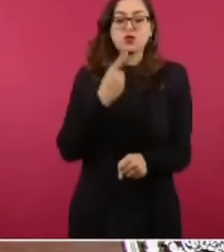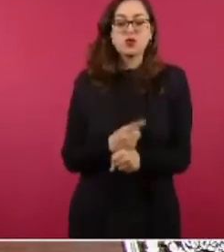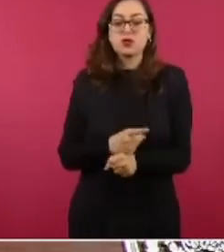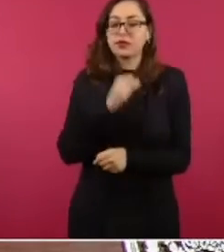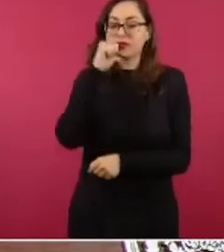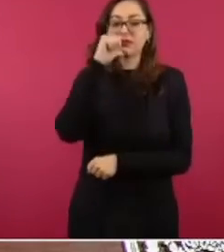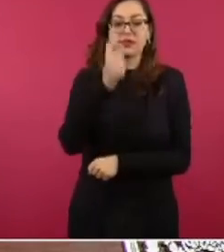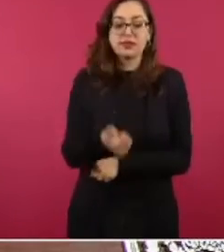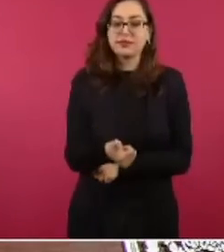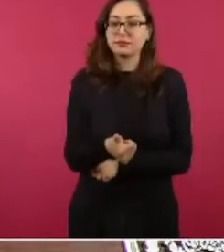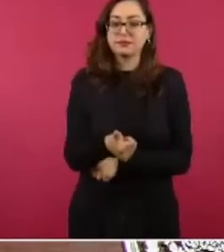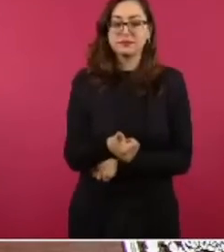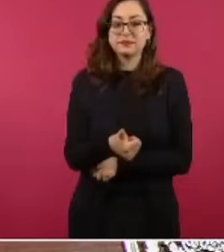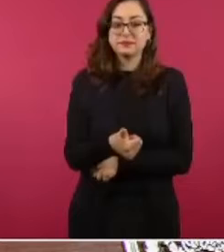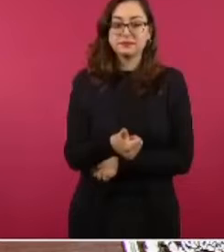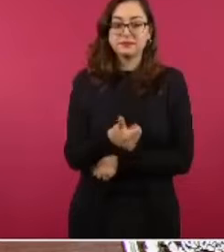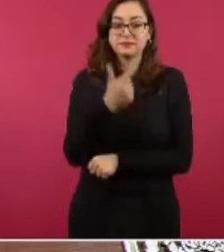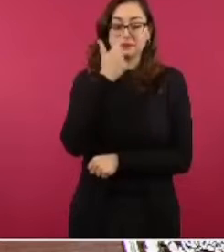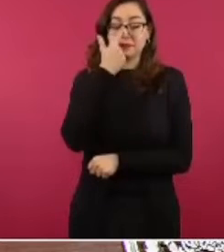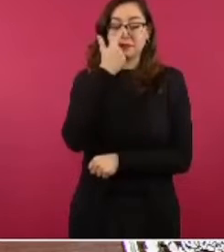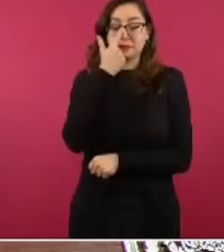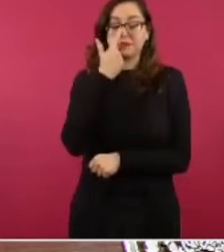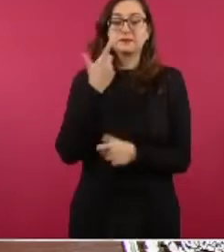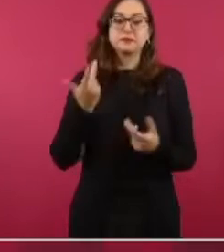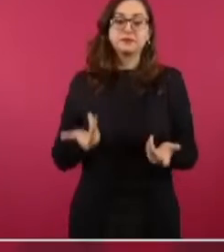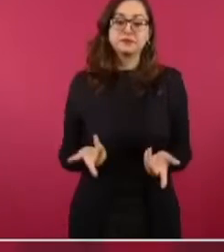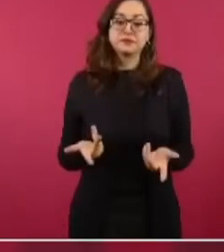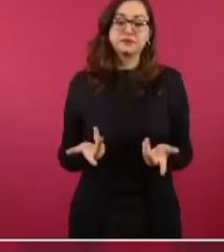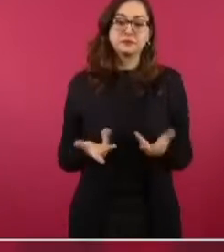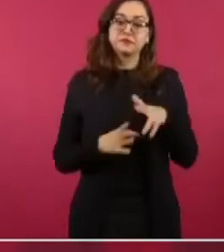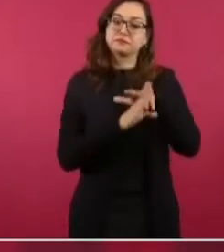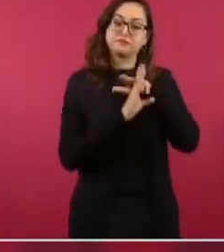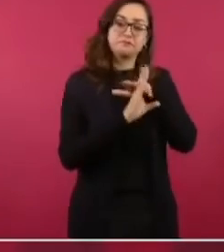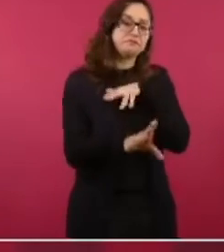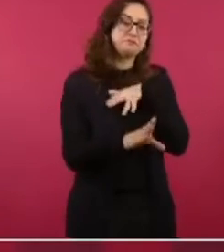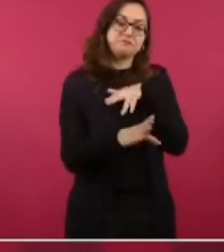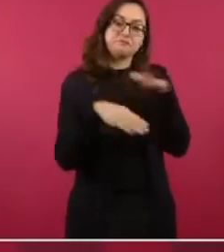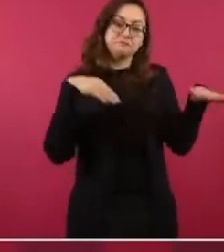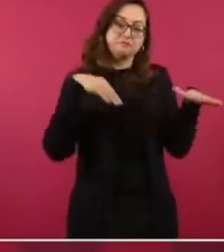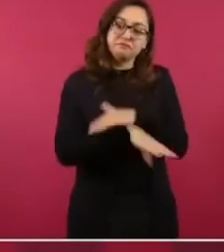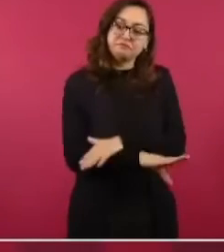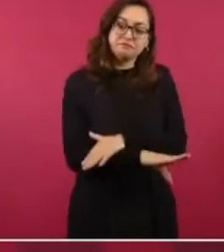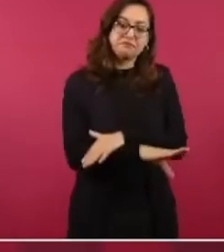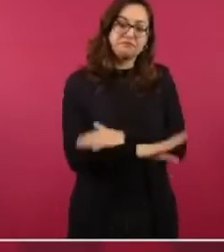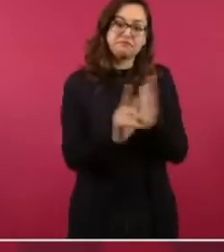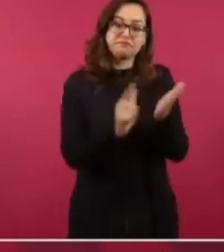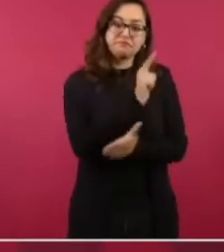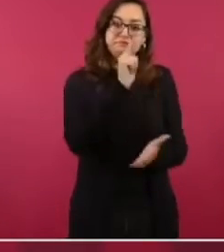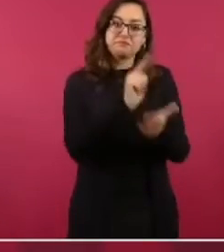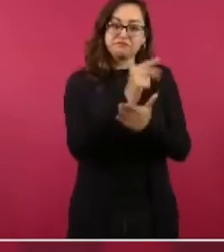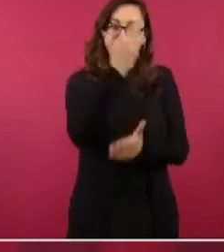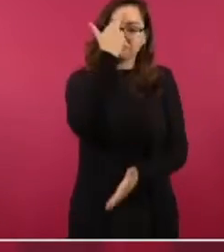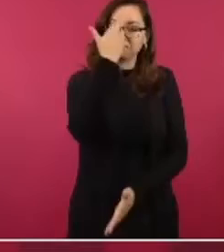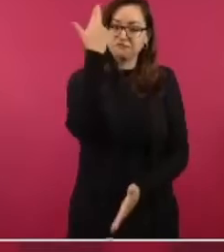posibilidad más que del ingreso ilegal.